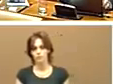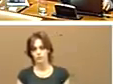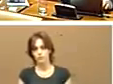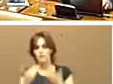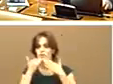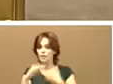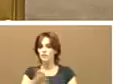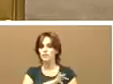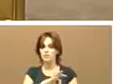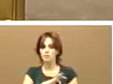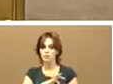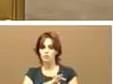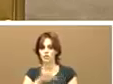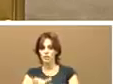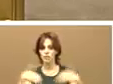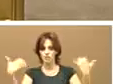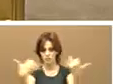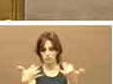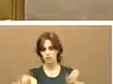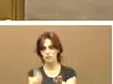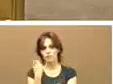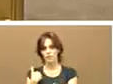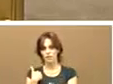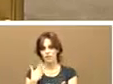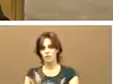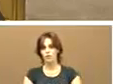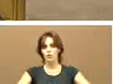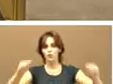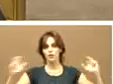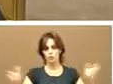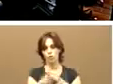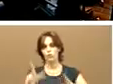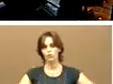señoría señorías agotado el orden del día se levanta la sesión la se levanta sesión a libertad